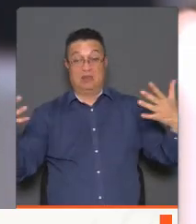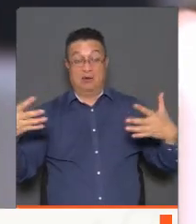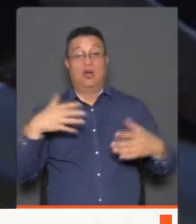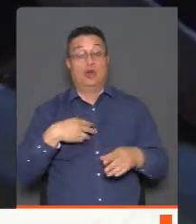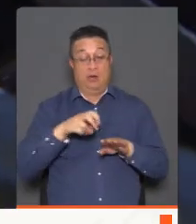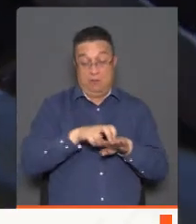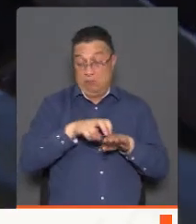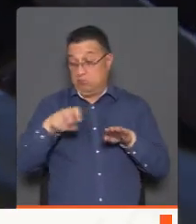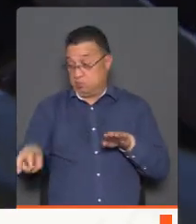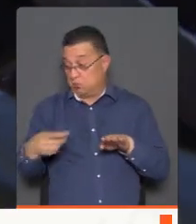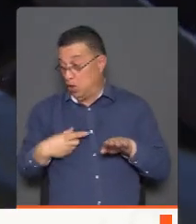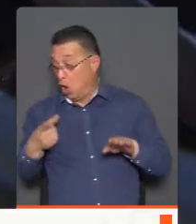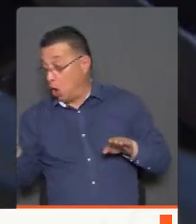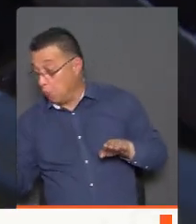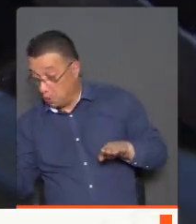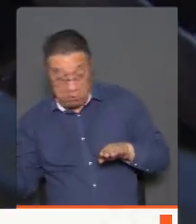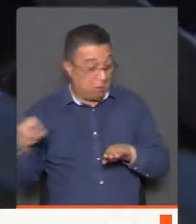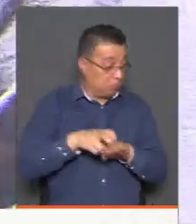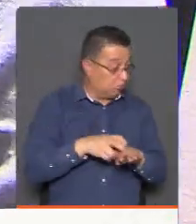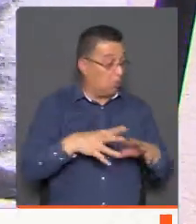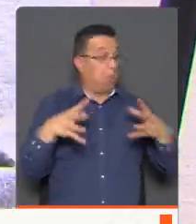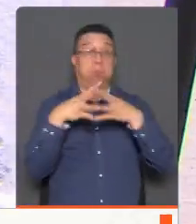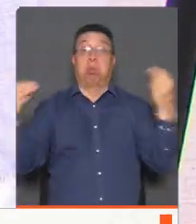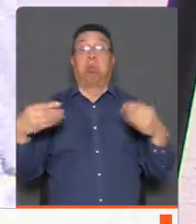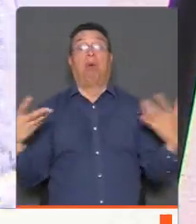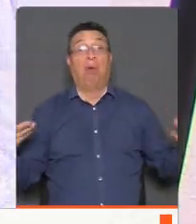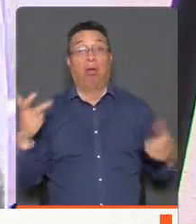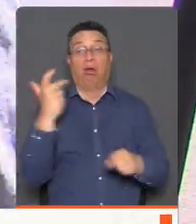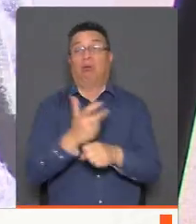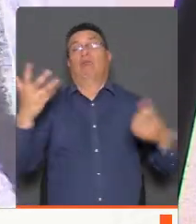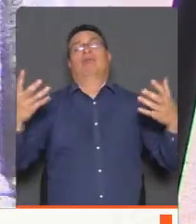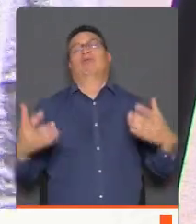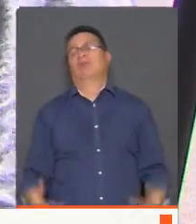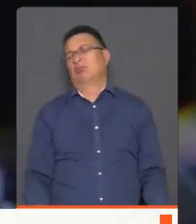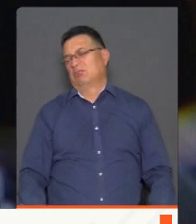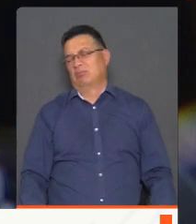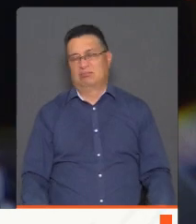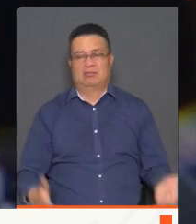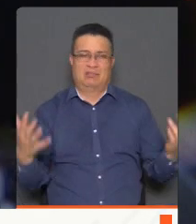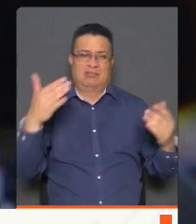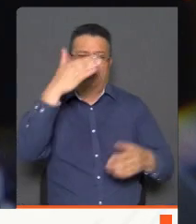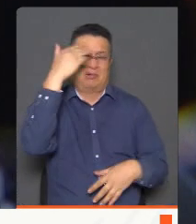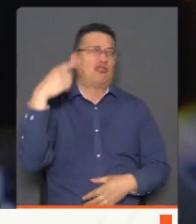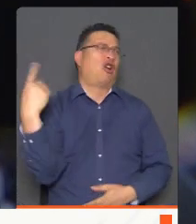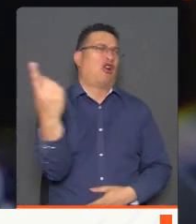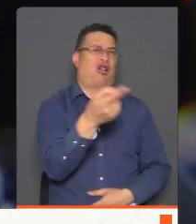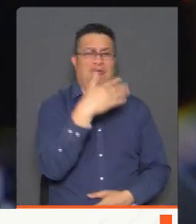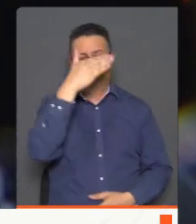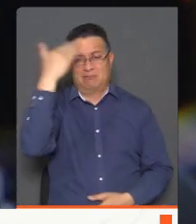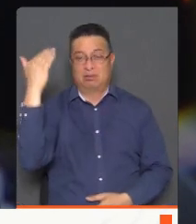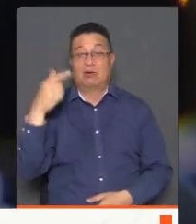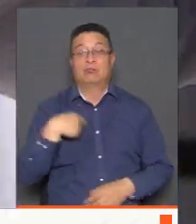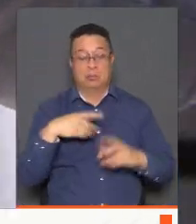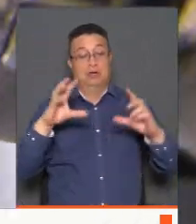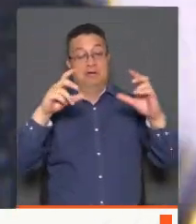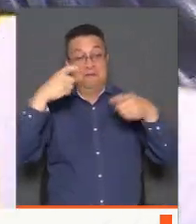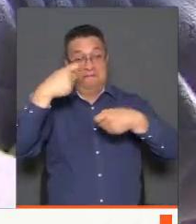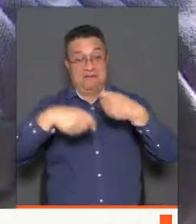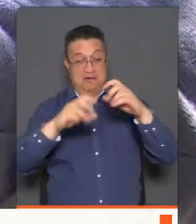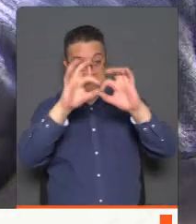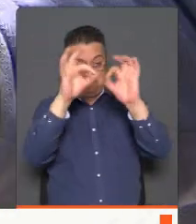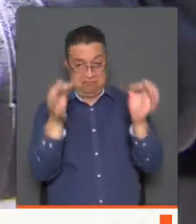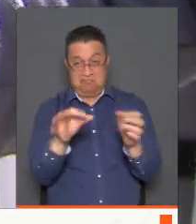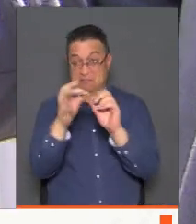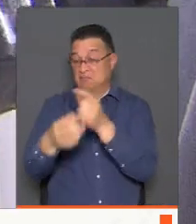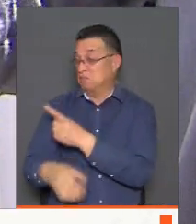al negocio, llegué y no tenía los retrovisores. Público, yo creo que ya esto es para todo público. Lo patentó como Bar Security. Le toman el